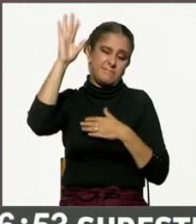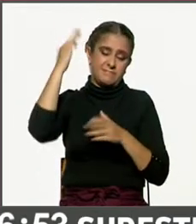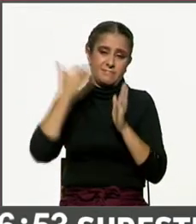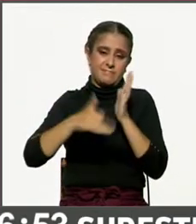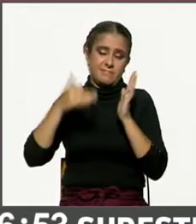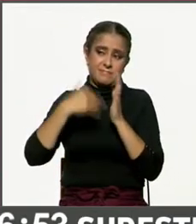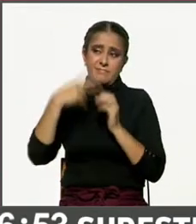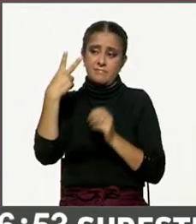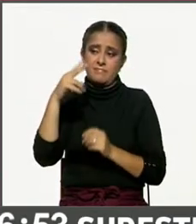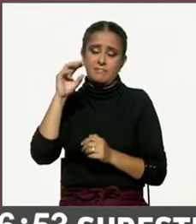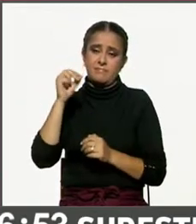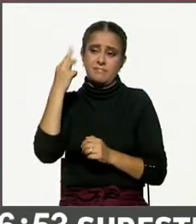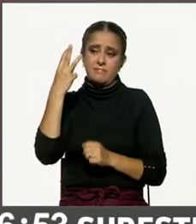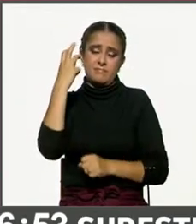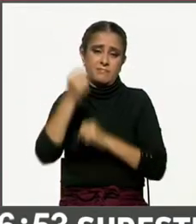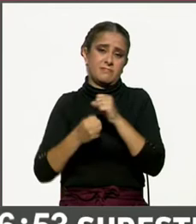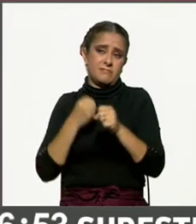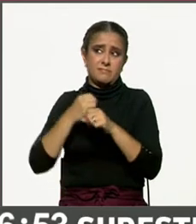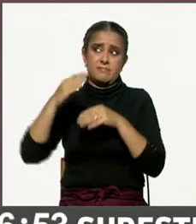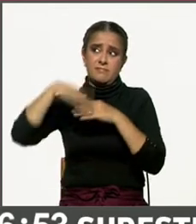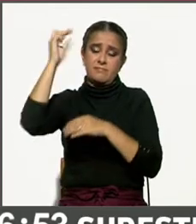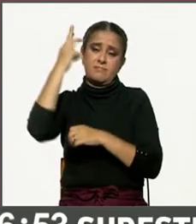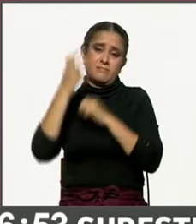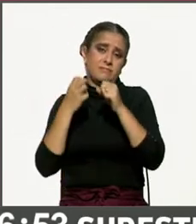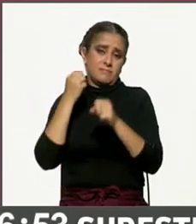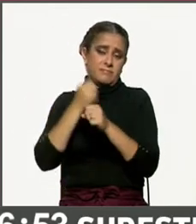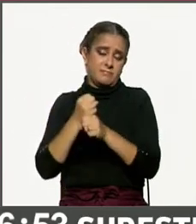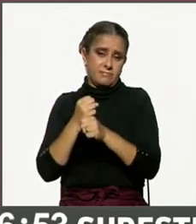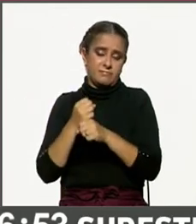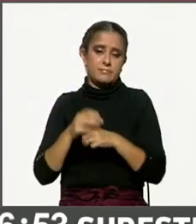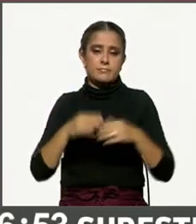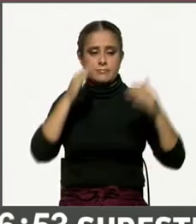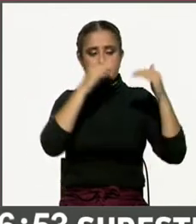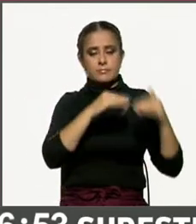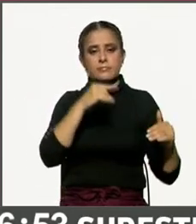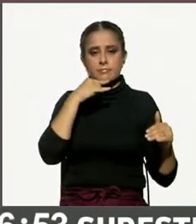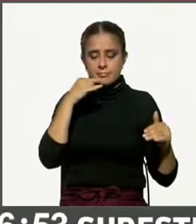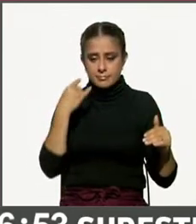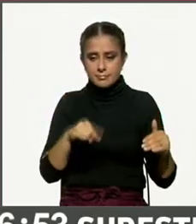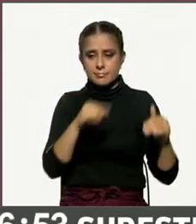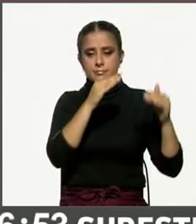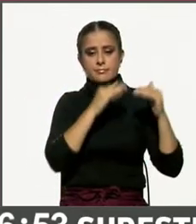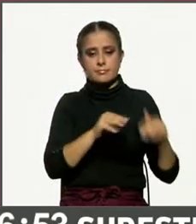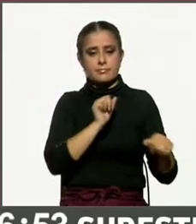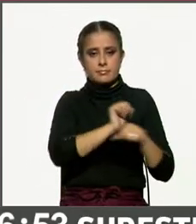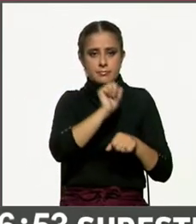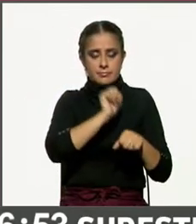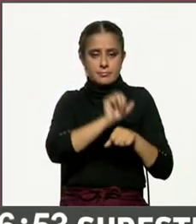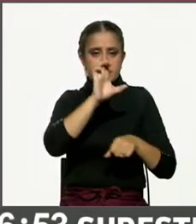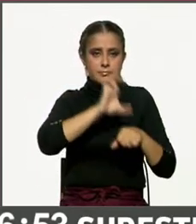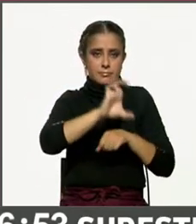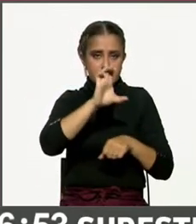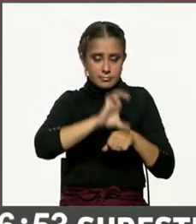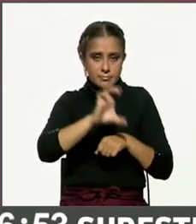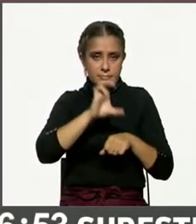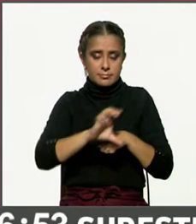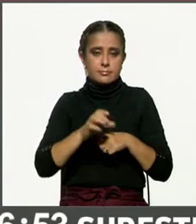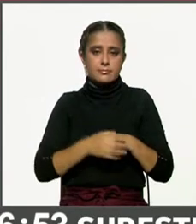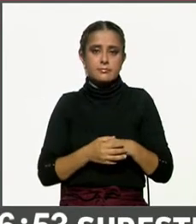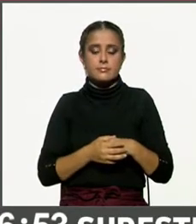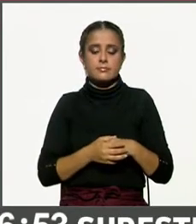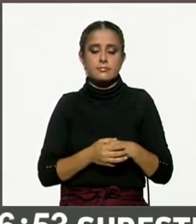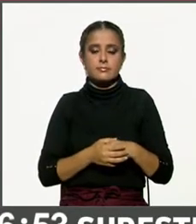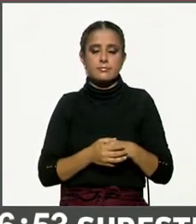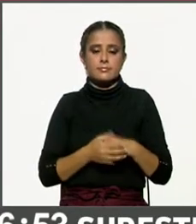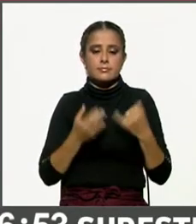3 años o más de 3 años. Por debajo de México está Chile, luego vendría Argentina y Colombia, sí, a nivel regional, y en el extremo del